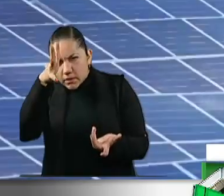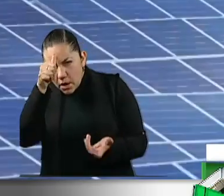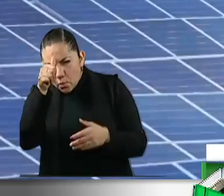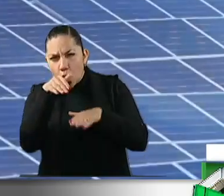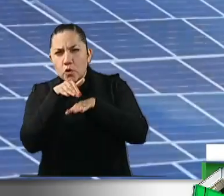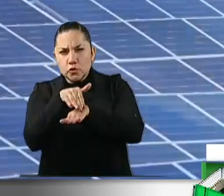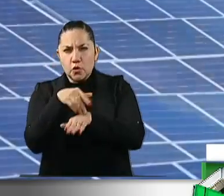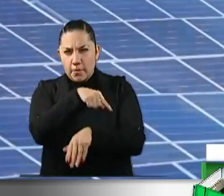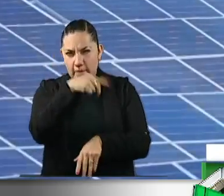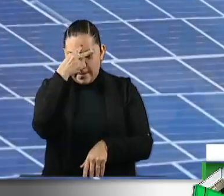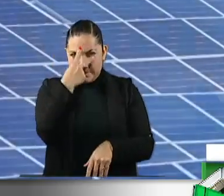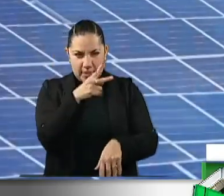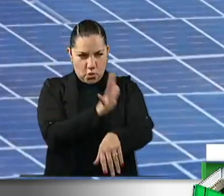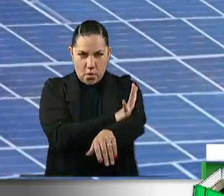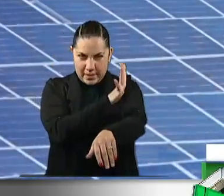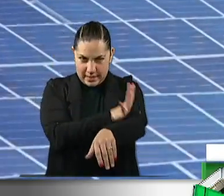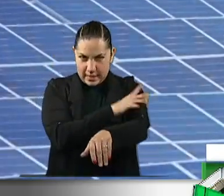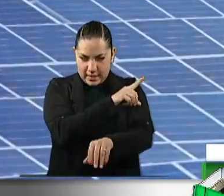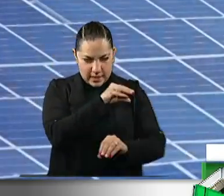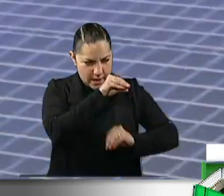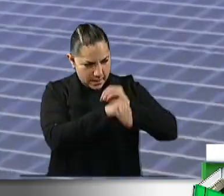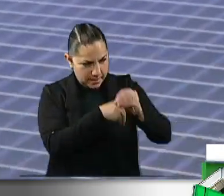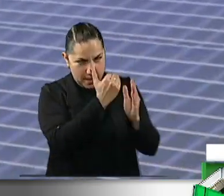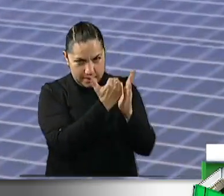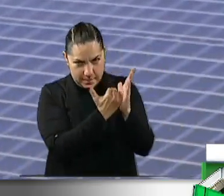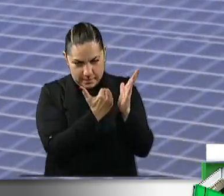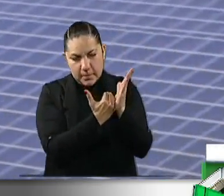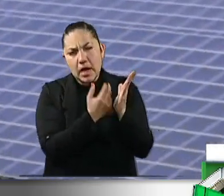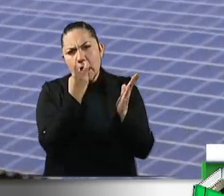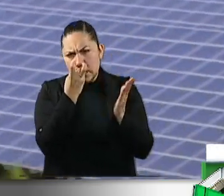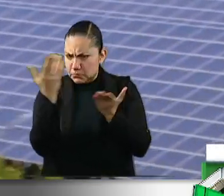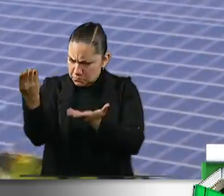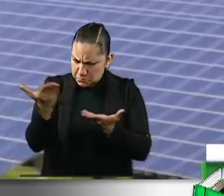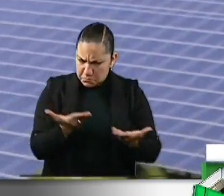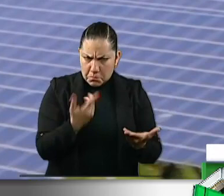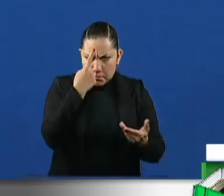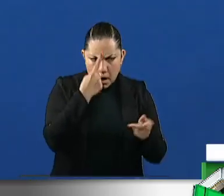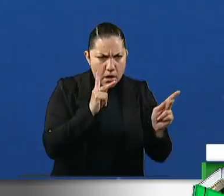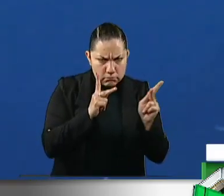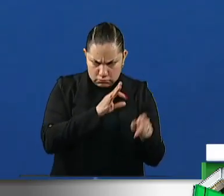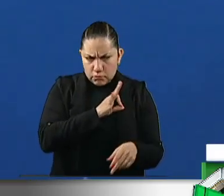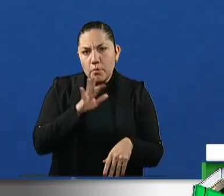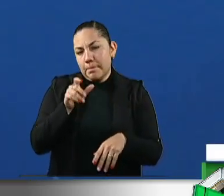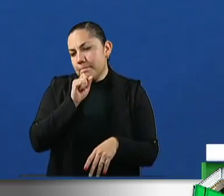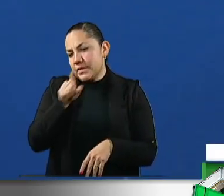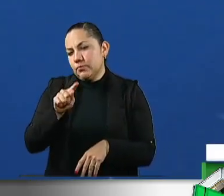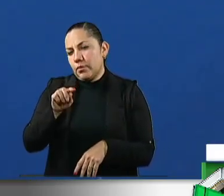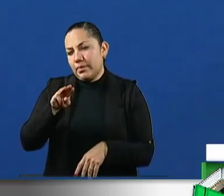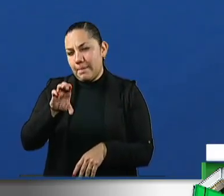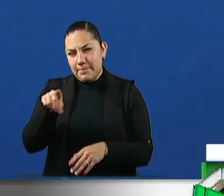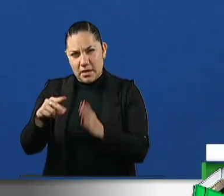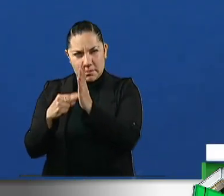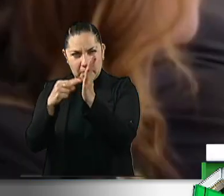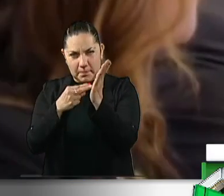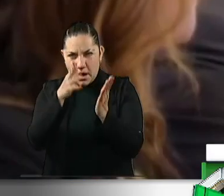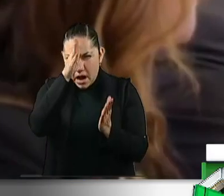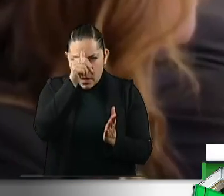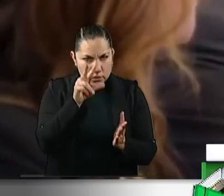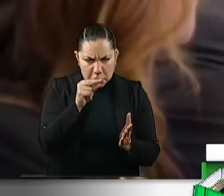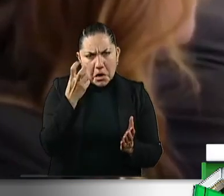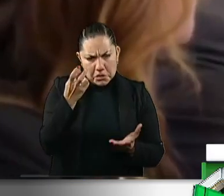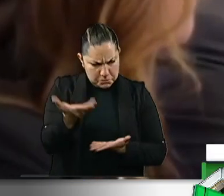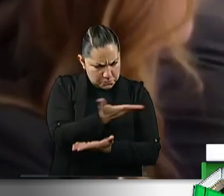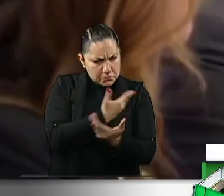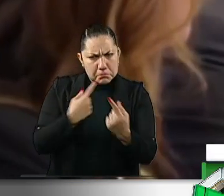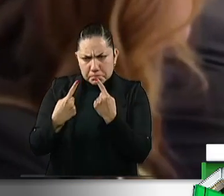como parte del diferendo que se tienen dentro del tratado comercial temec y finalmente el presidente de México y el Primer Ministro de Canadá